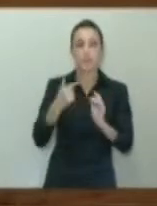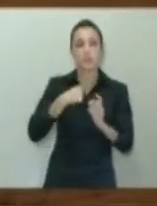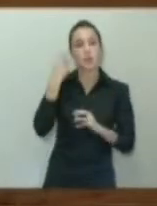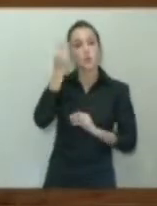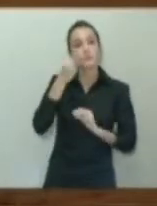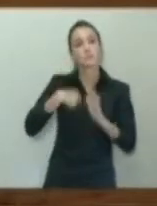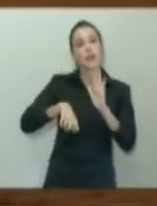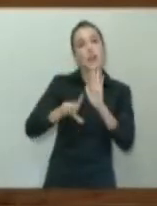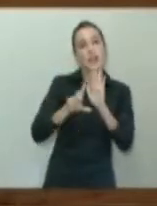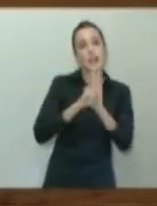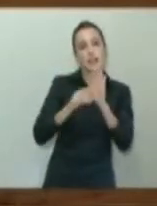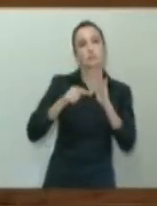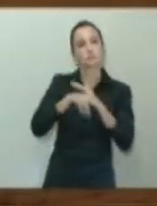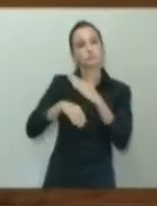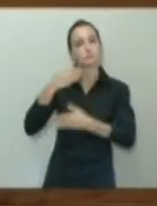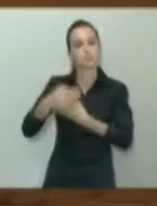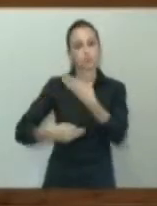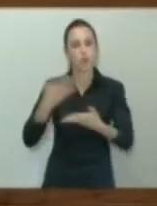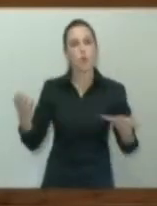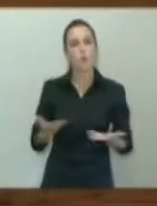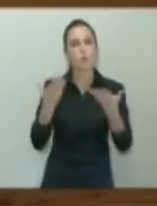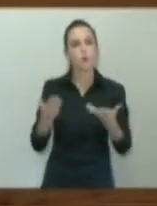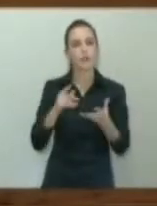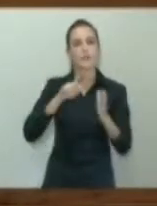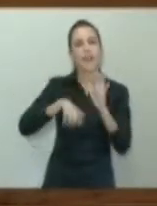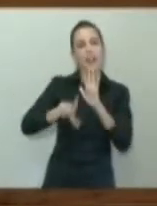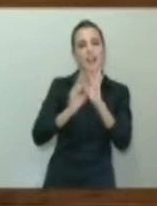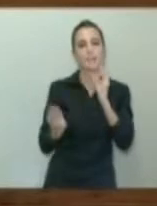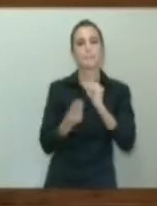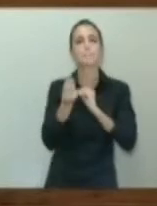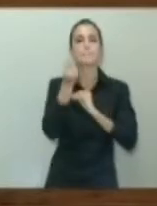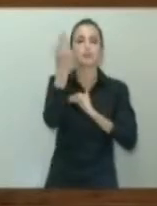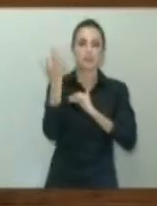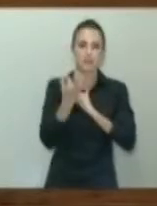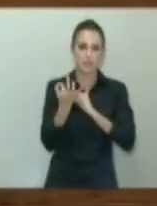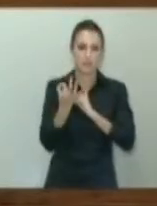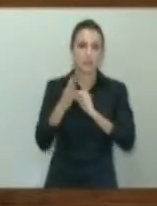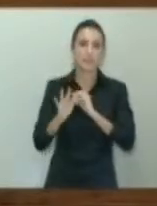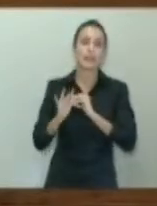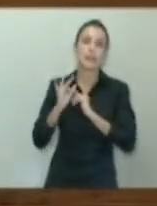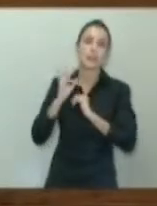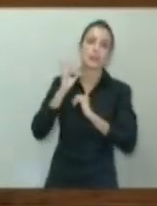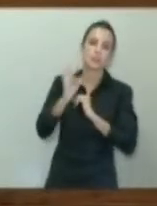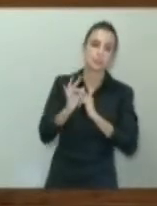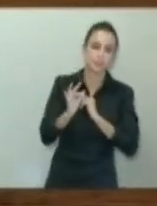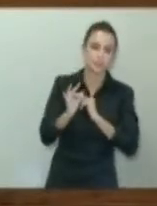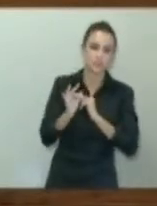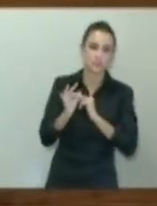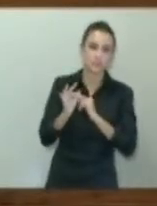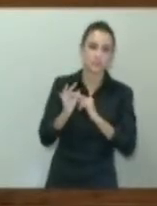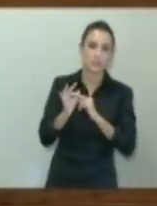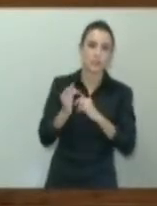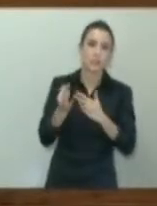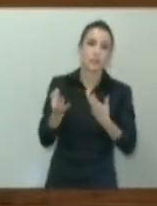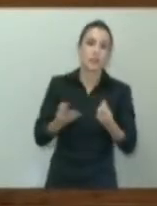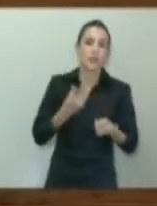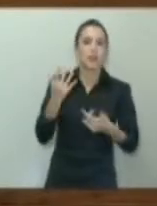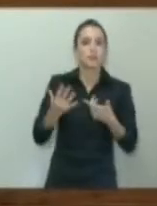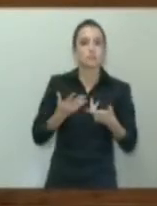el